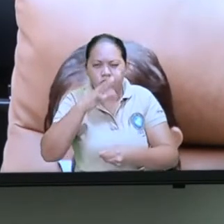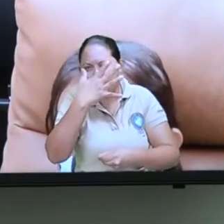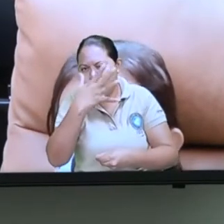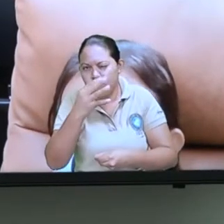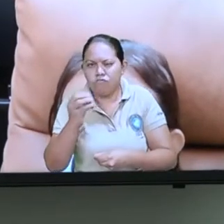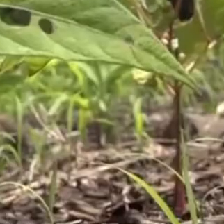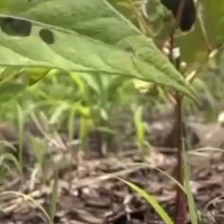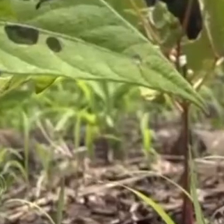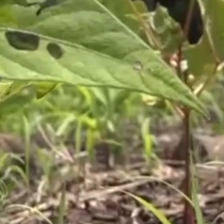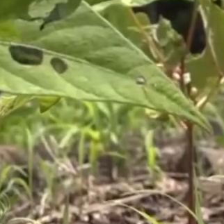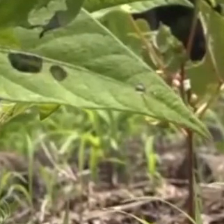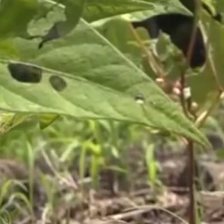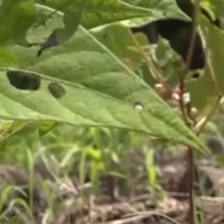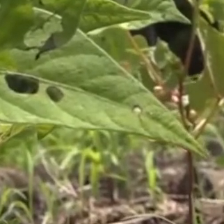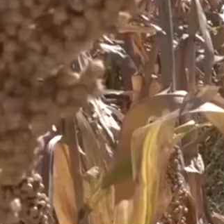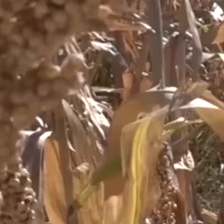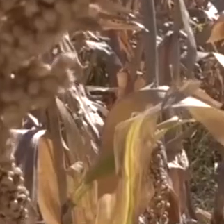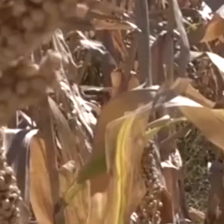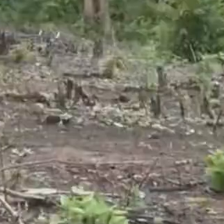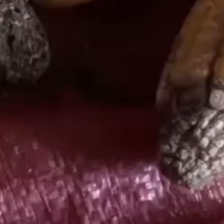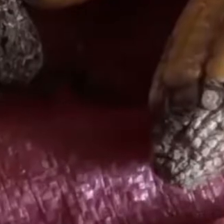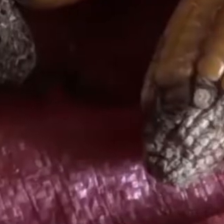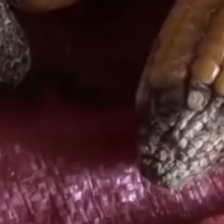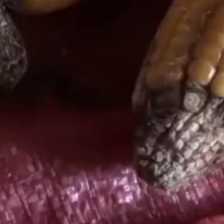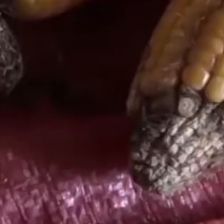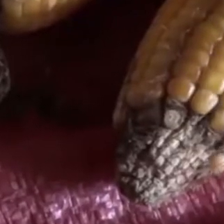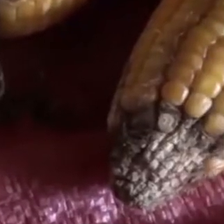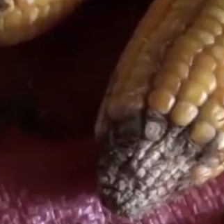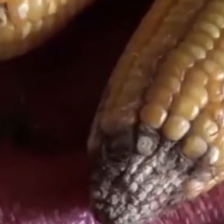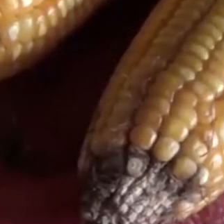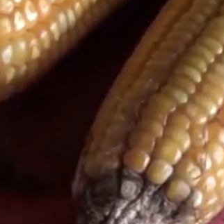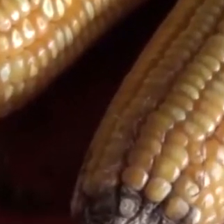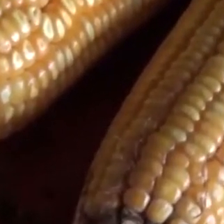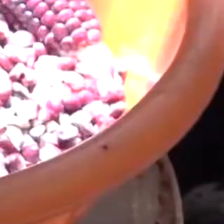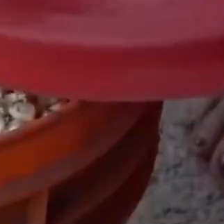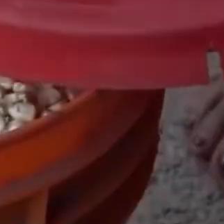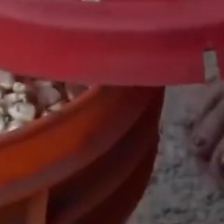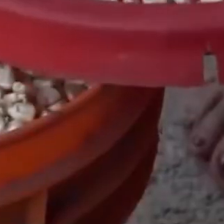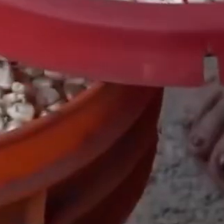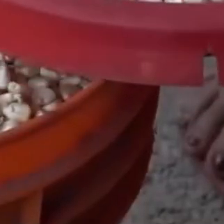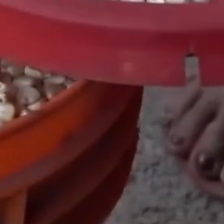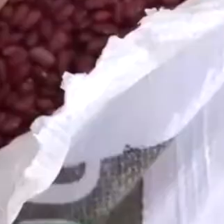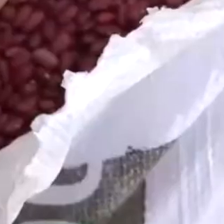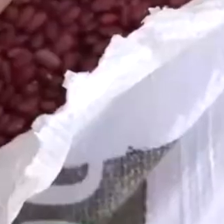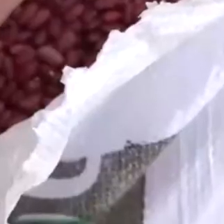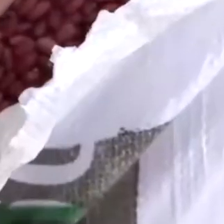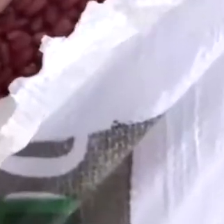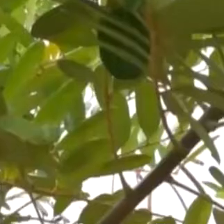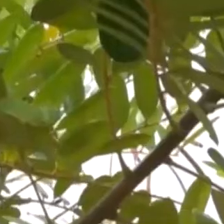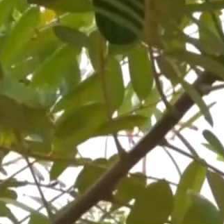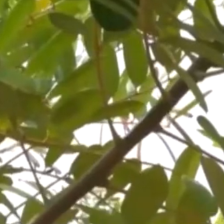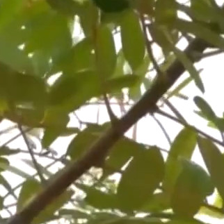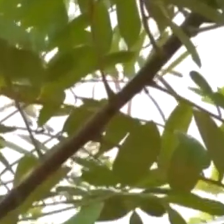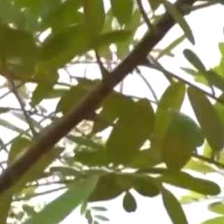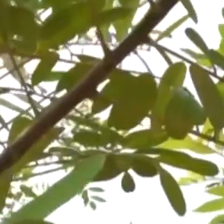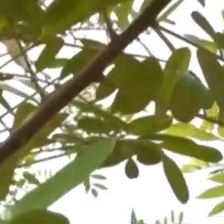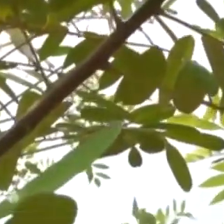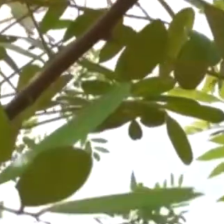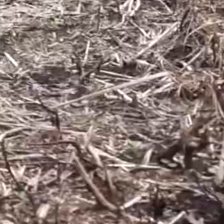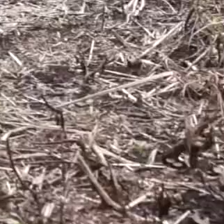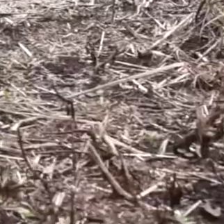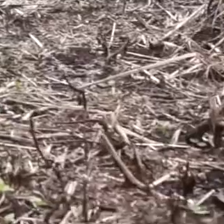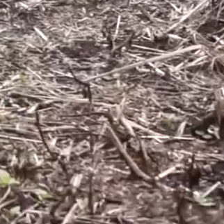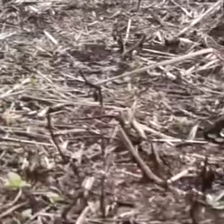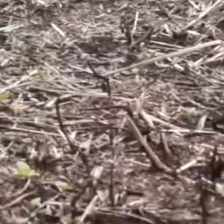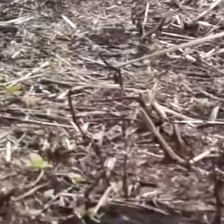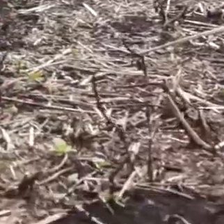y septiembre. En el país tenemos un consumo que hemos venido midiendo mes a mes de 230 mil quintales